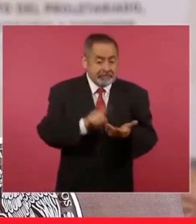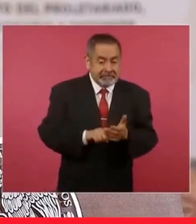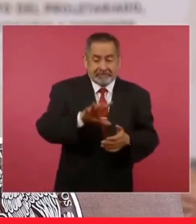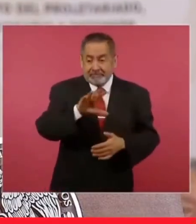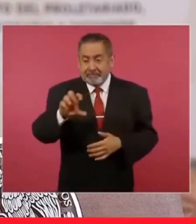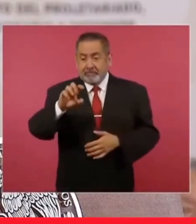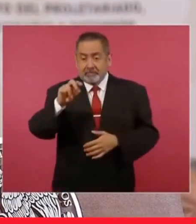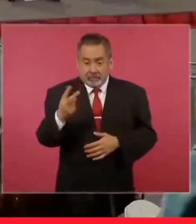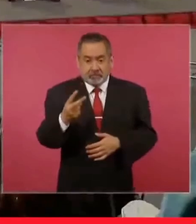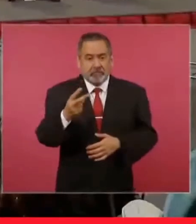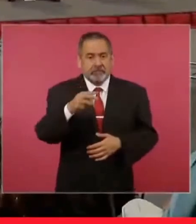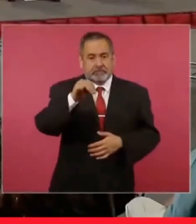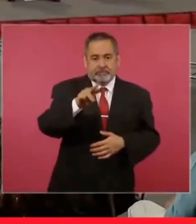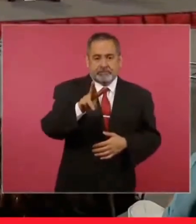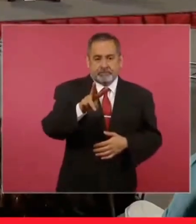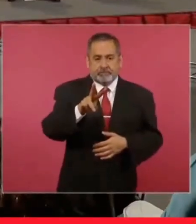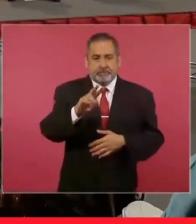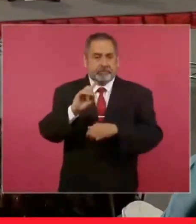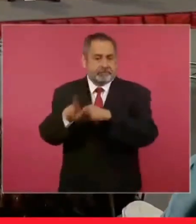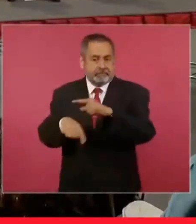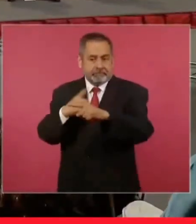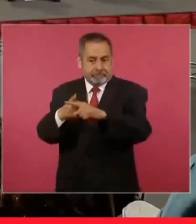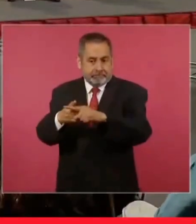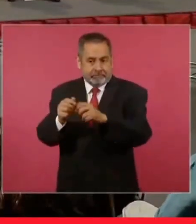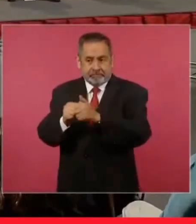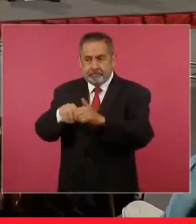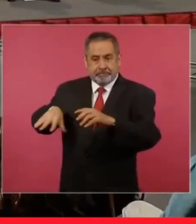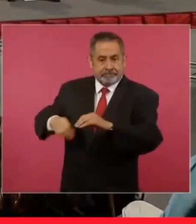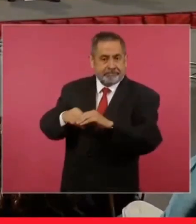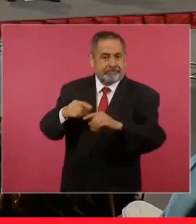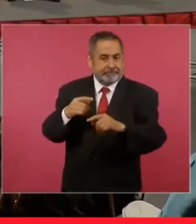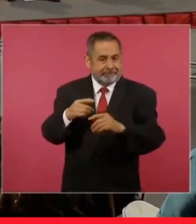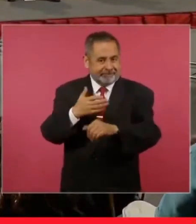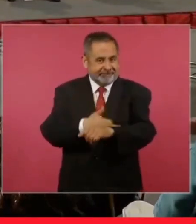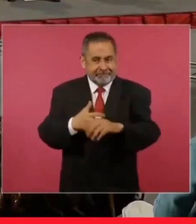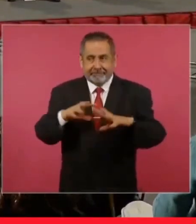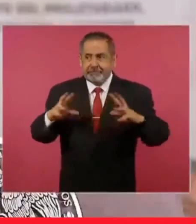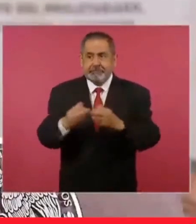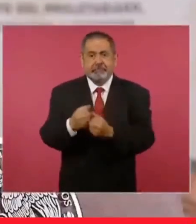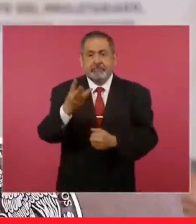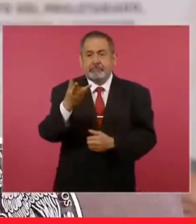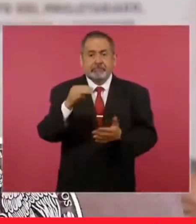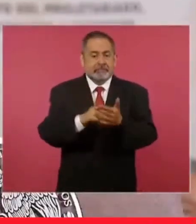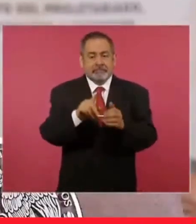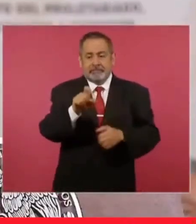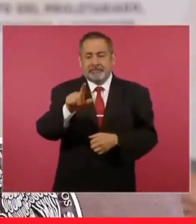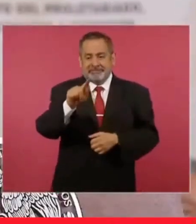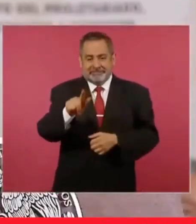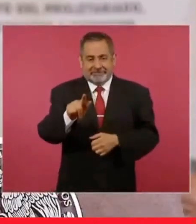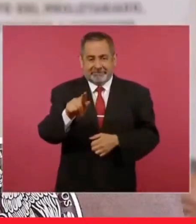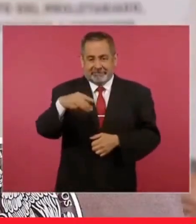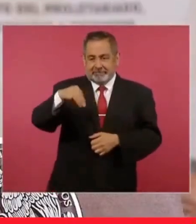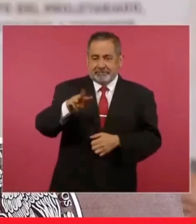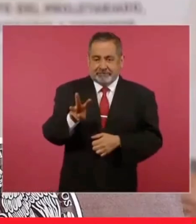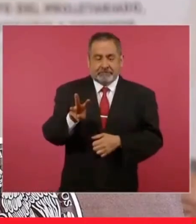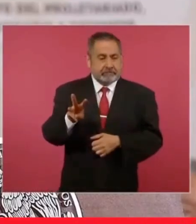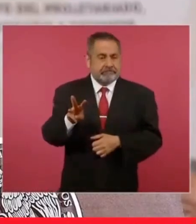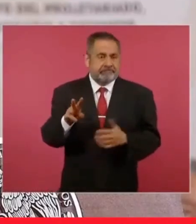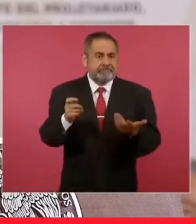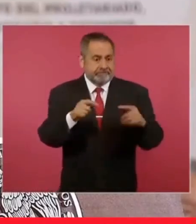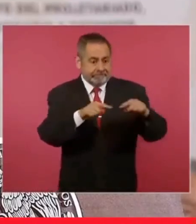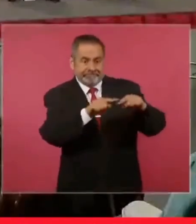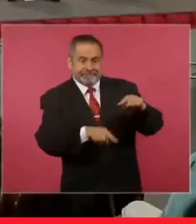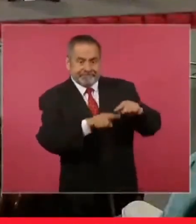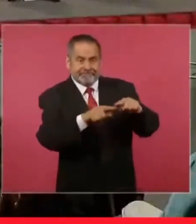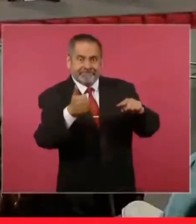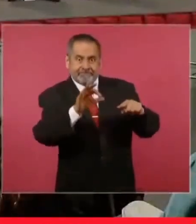megawatts, que sumados con los de la tarde fueron 3.170 megawatts. Más del 6% de la